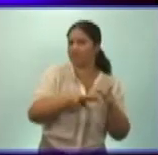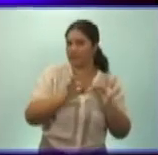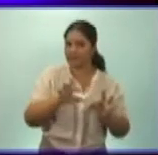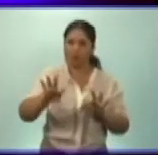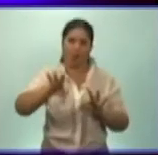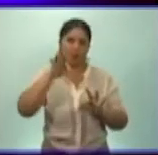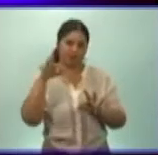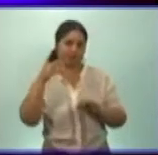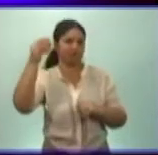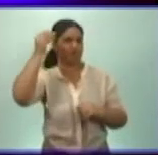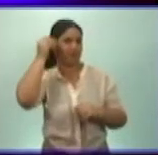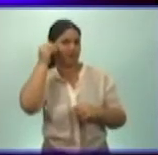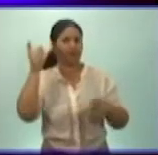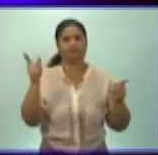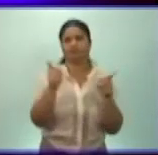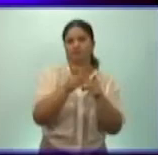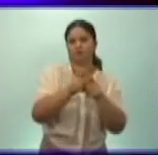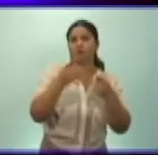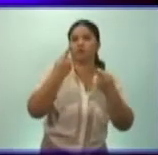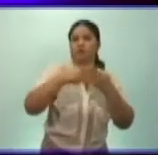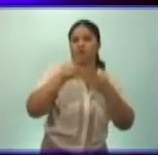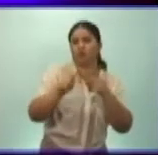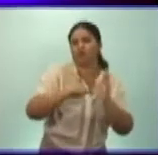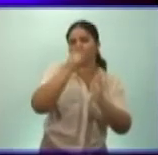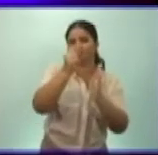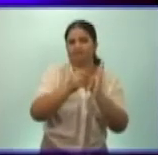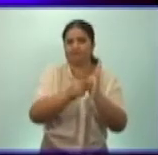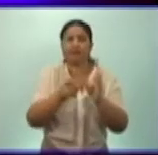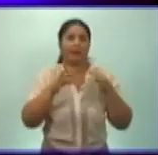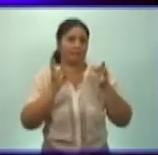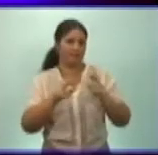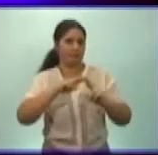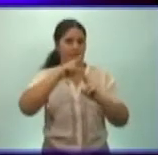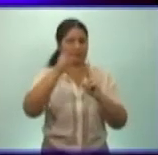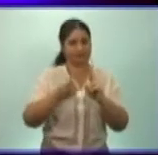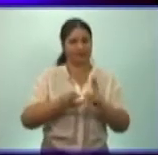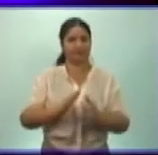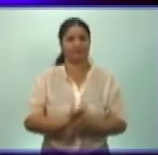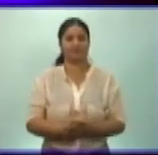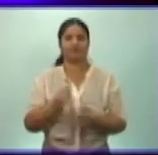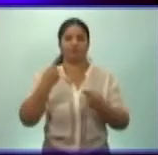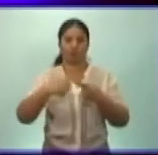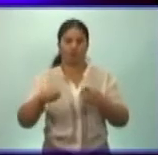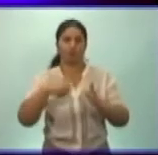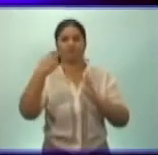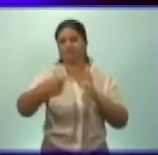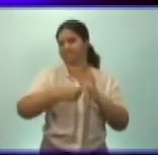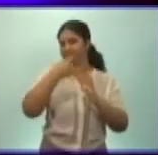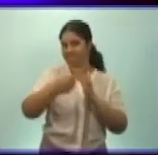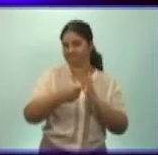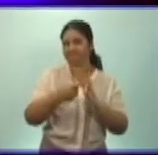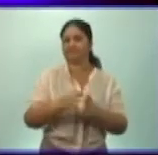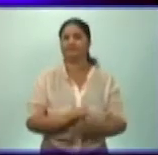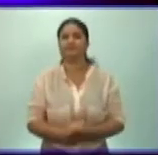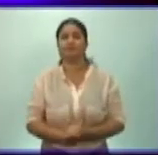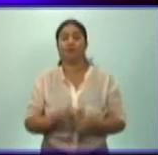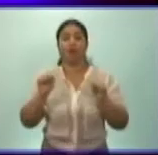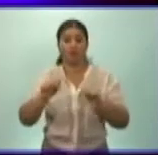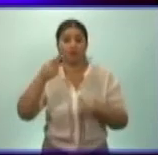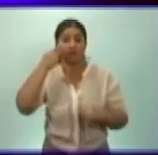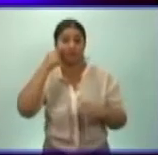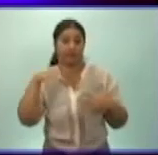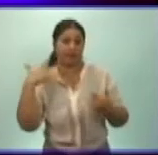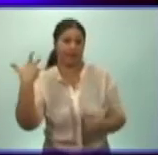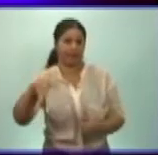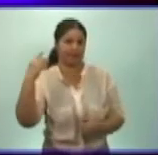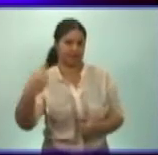el contenido, profundizar en el contenido a partir de lo que dice el libro de texto. Veamos entonces la guía de observación para